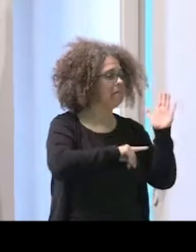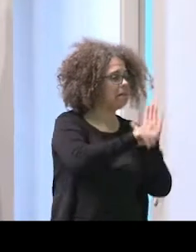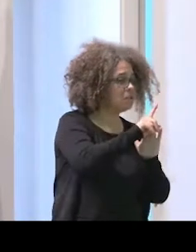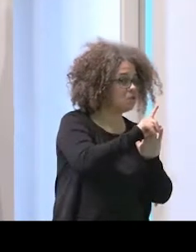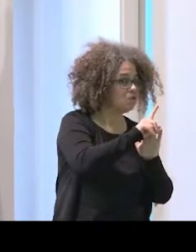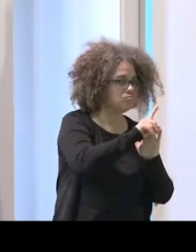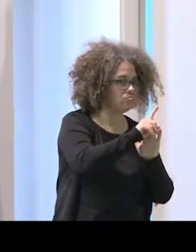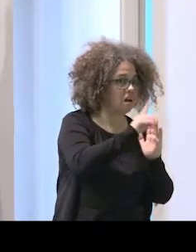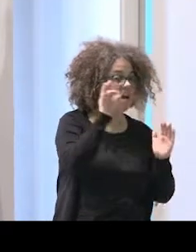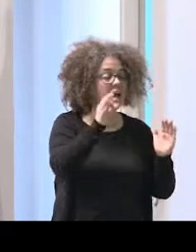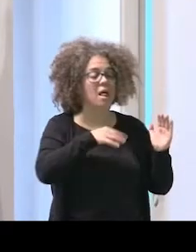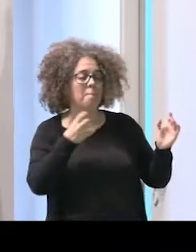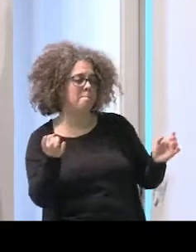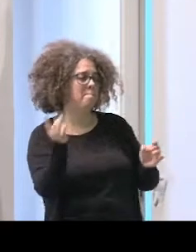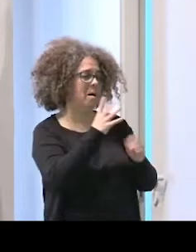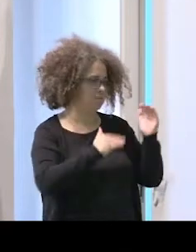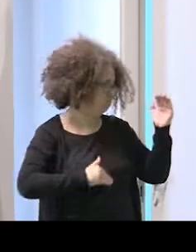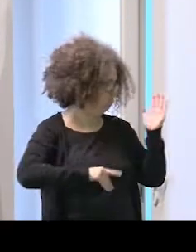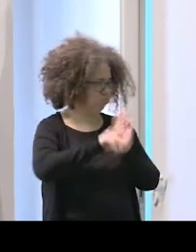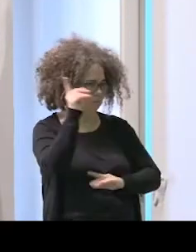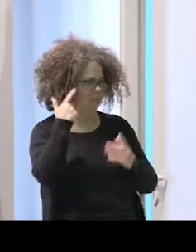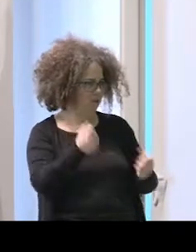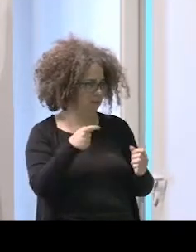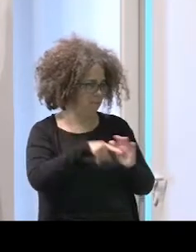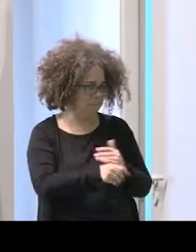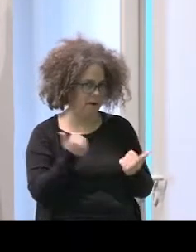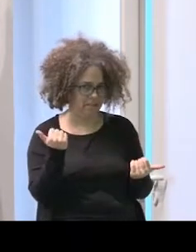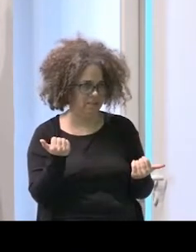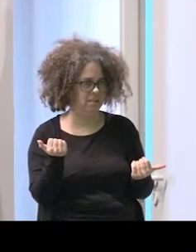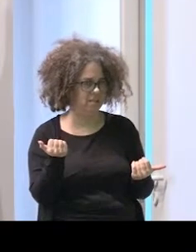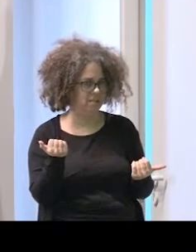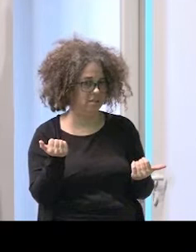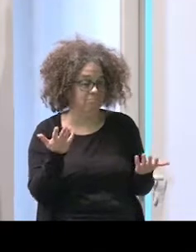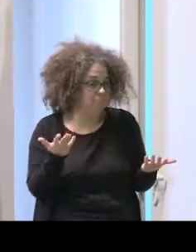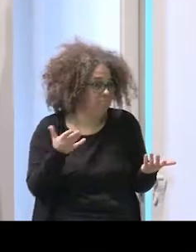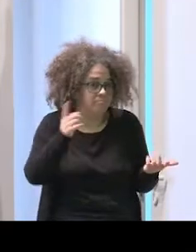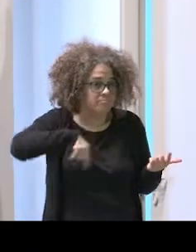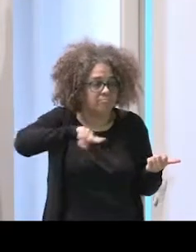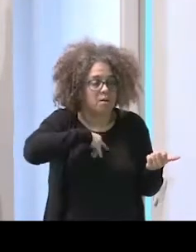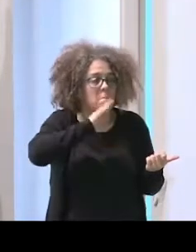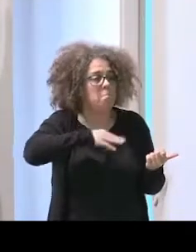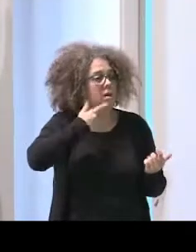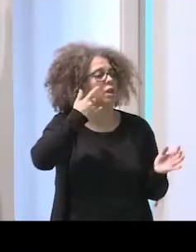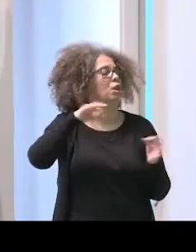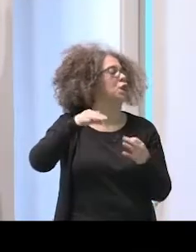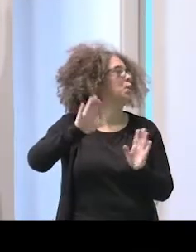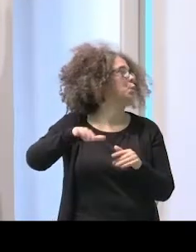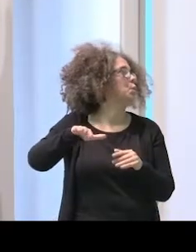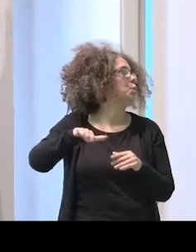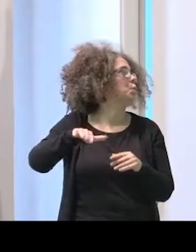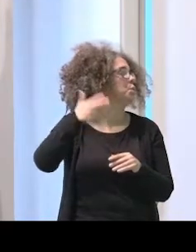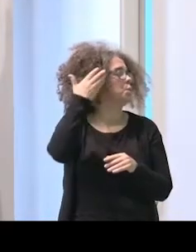los síndromes de alcohólico fetales, todos juntos, ¿vale? Y es una cosa que tenemos ahí apartada como si no quisiéramos verla, ¿vale? Está